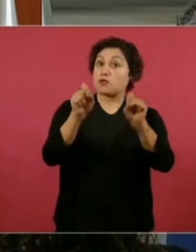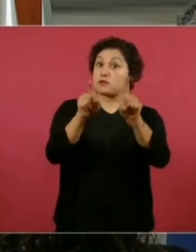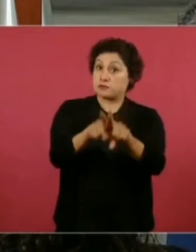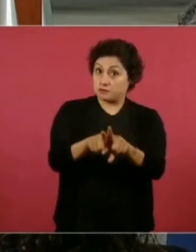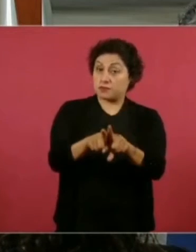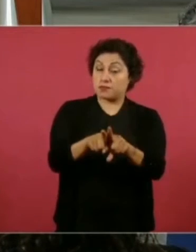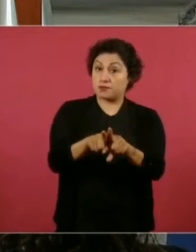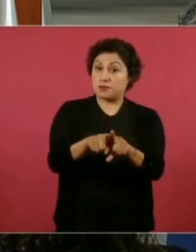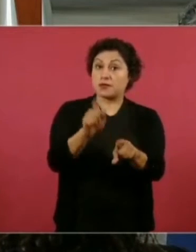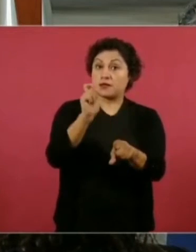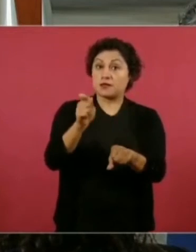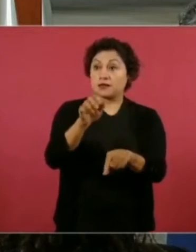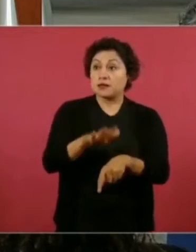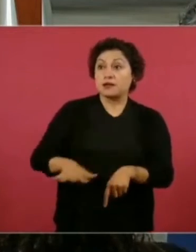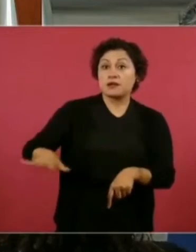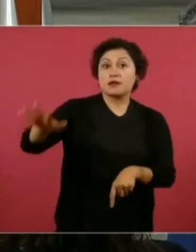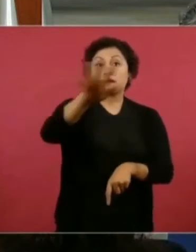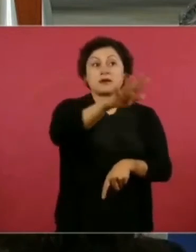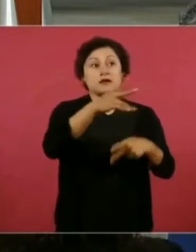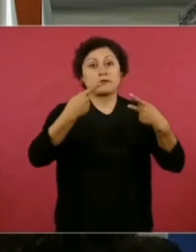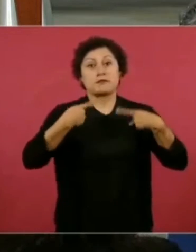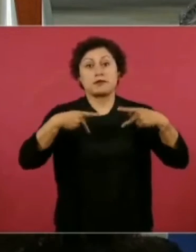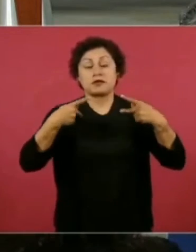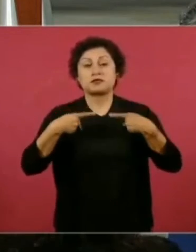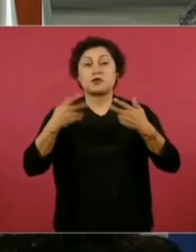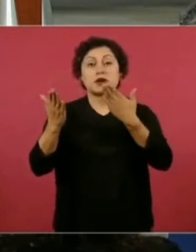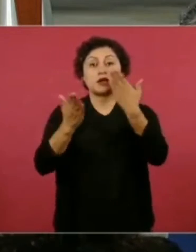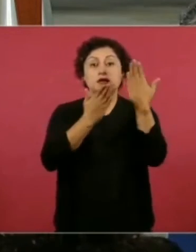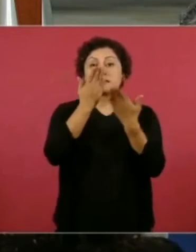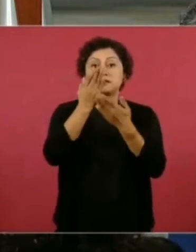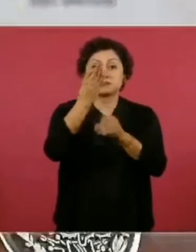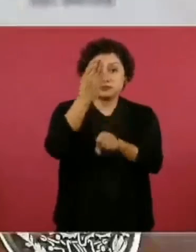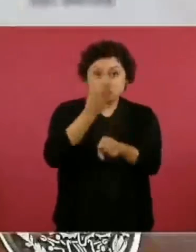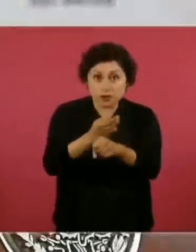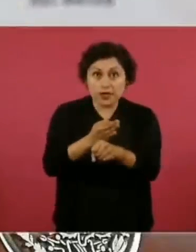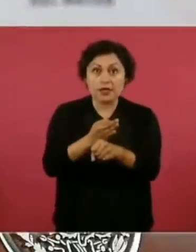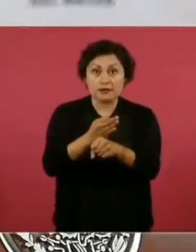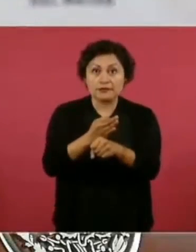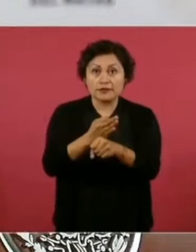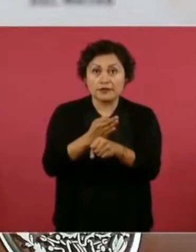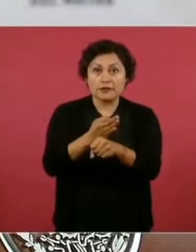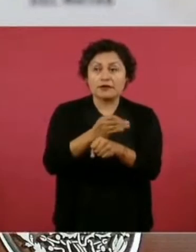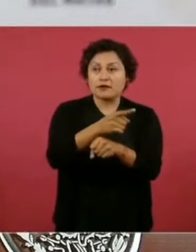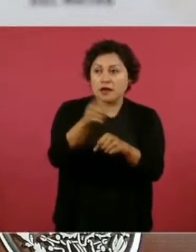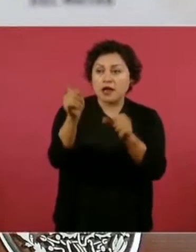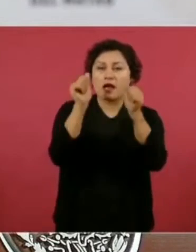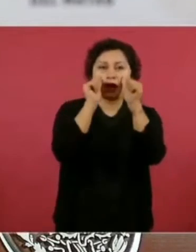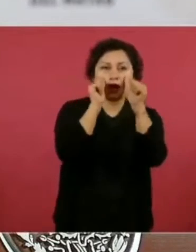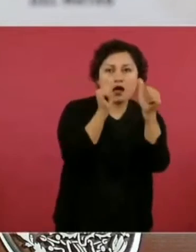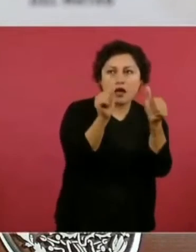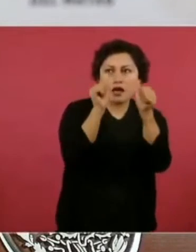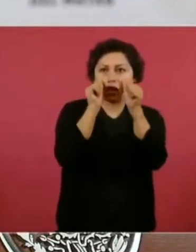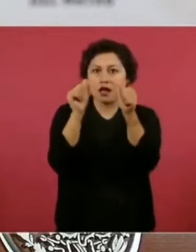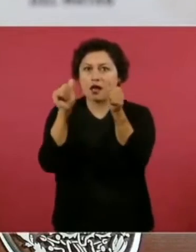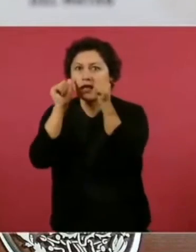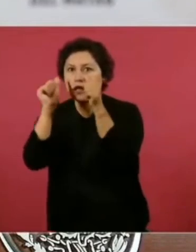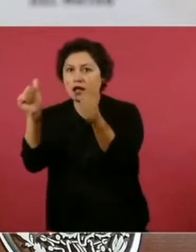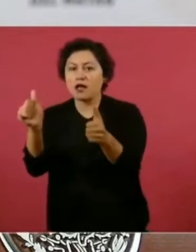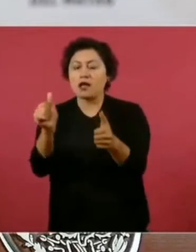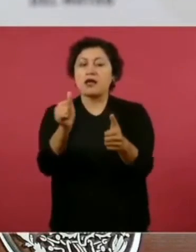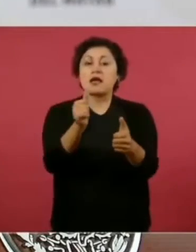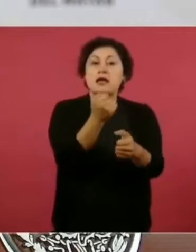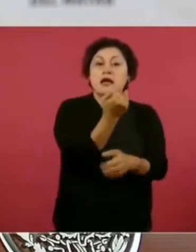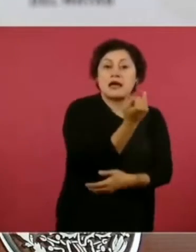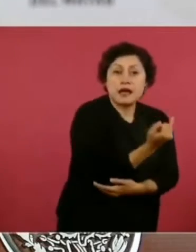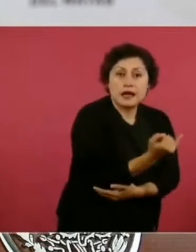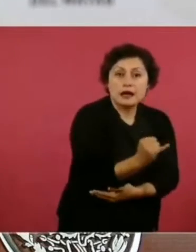de los estudiantes en las escuelas, en todos los niveles de escolaridad.